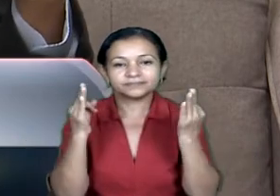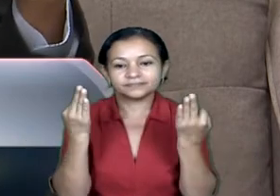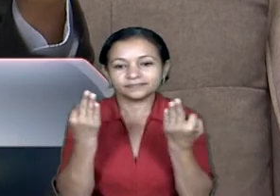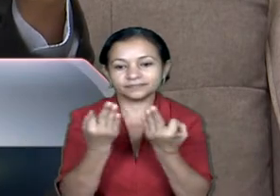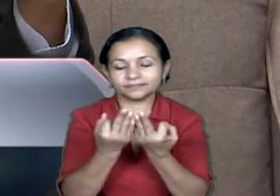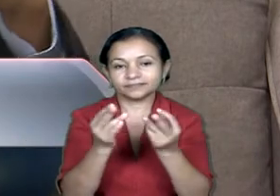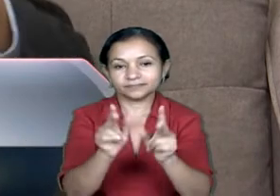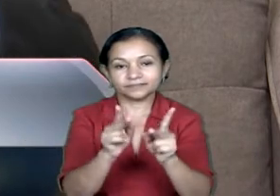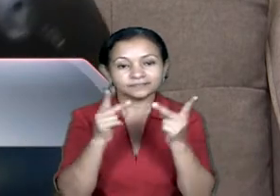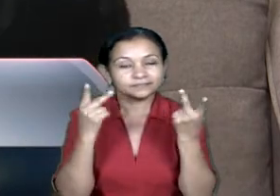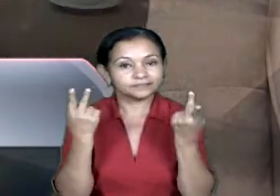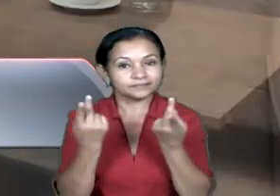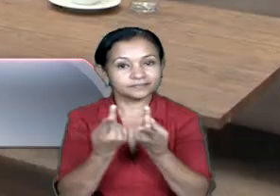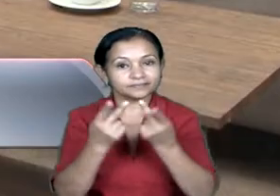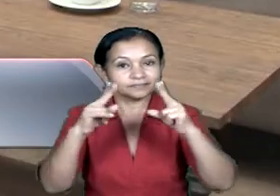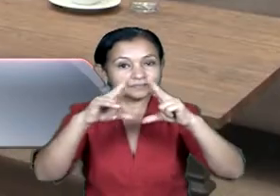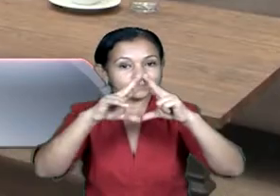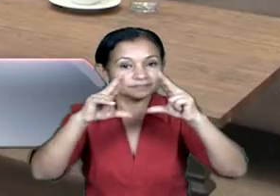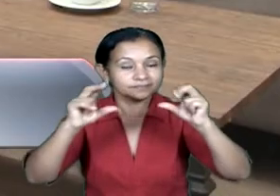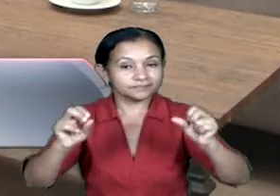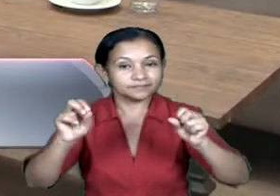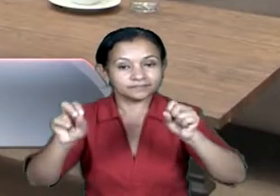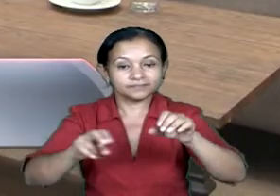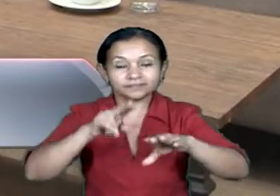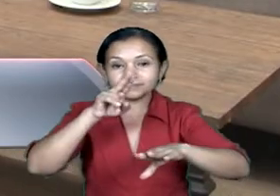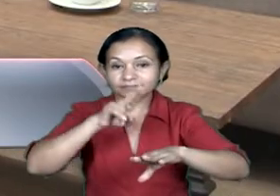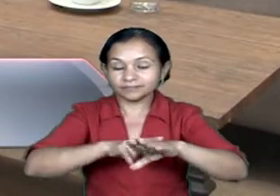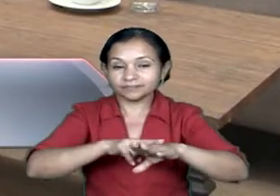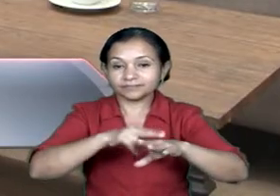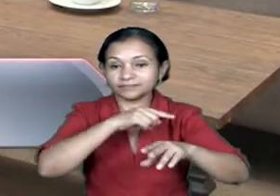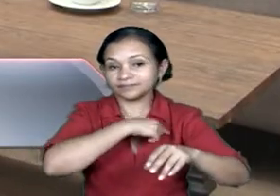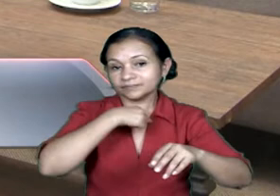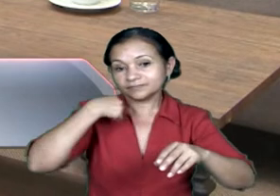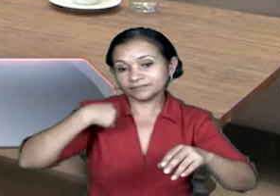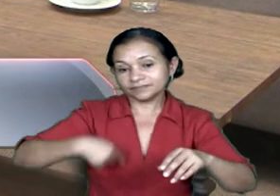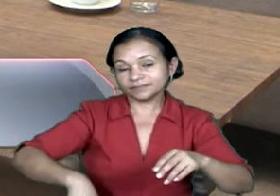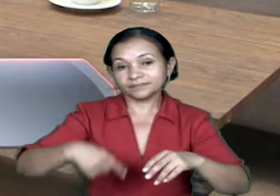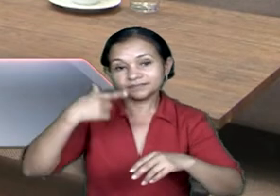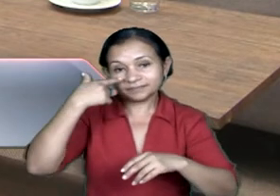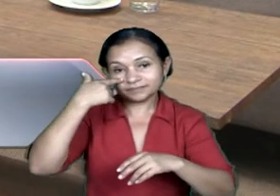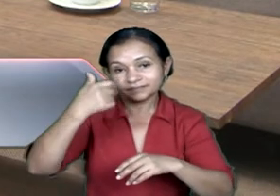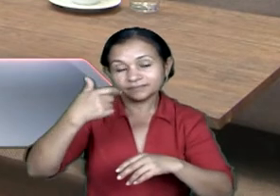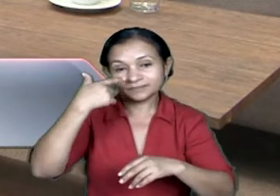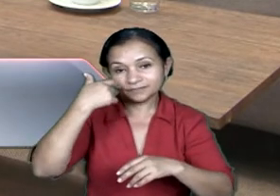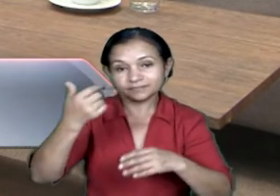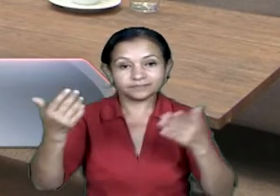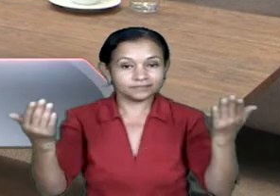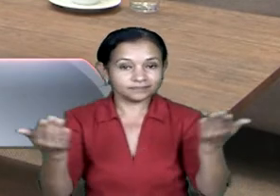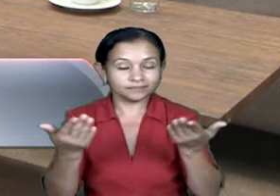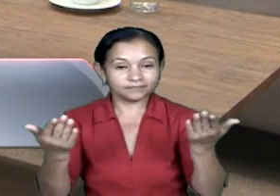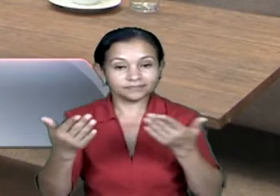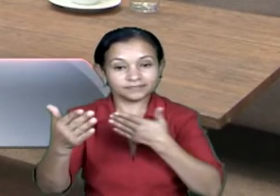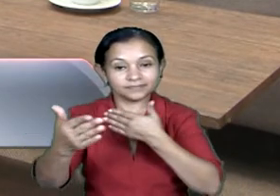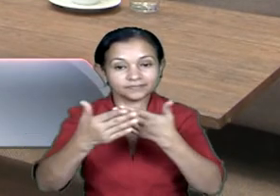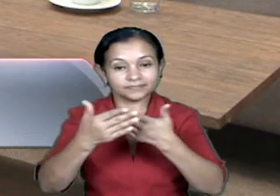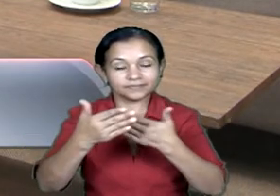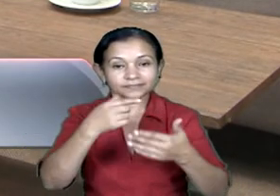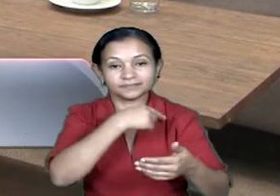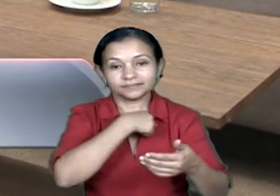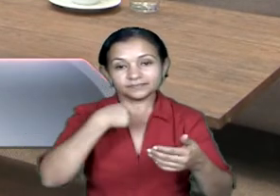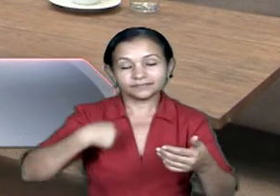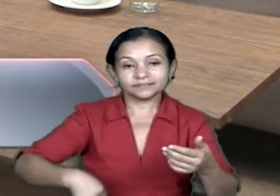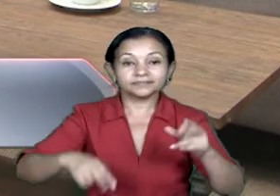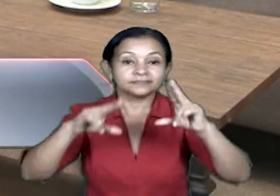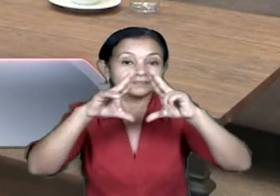población nicaragüense en todo el territorio nacional, es decir, China-Taiwán es muy conocido dentro de la población por esa cercanía y esa vinculación que